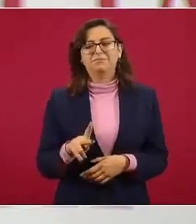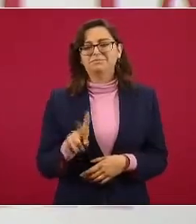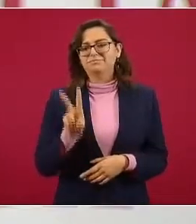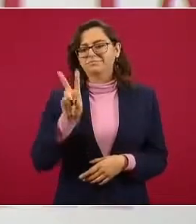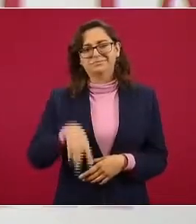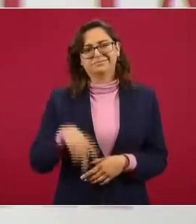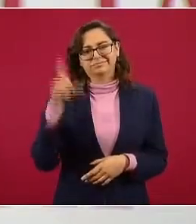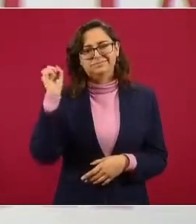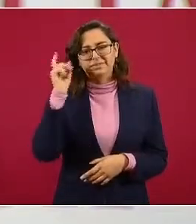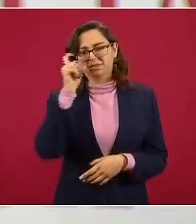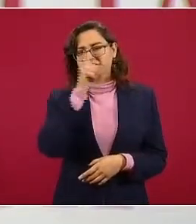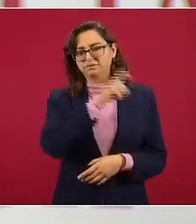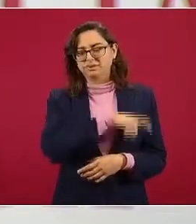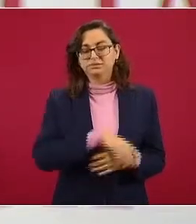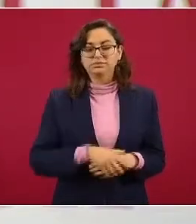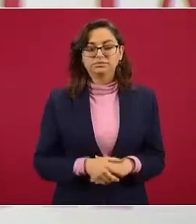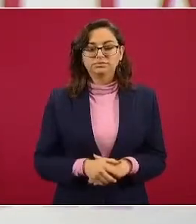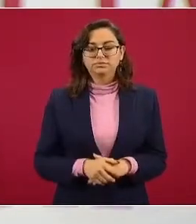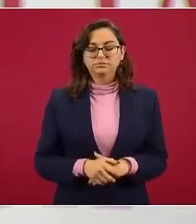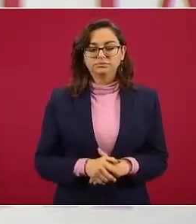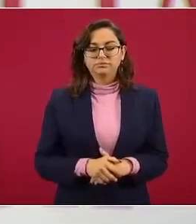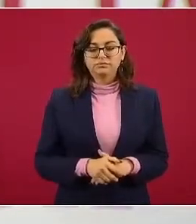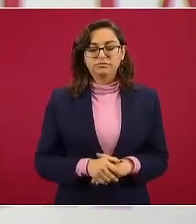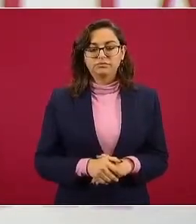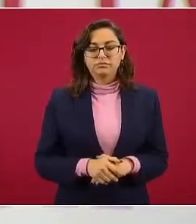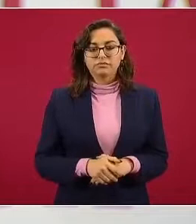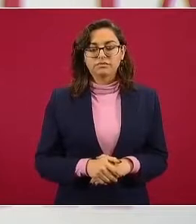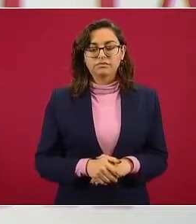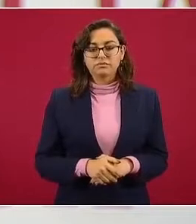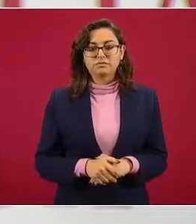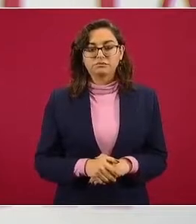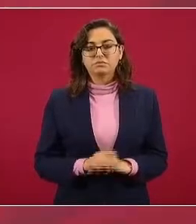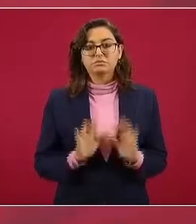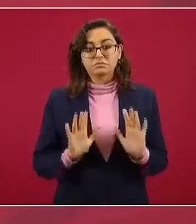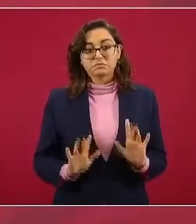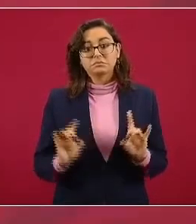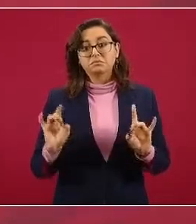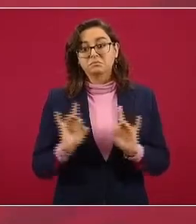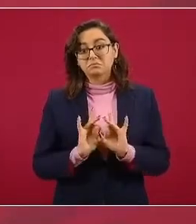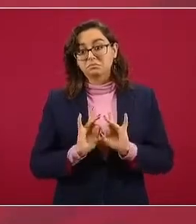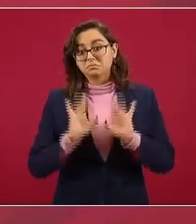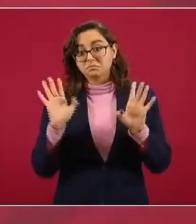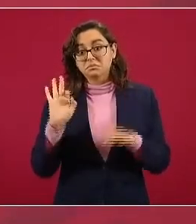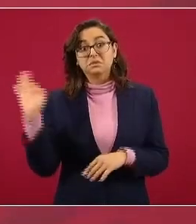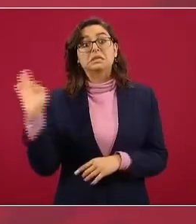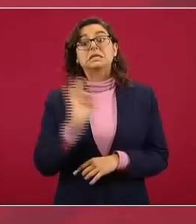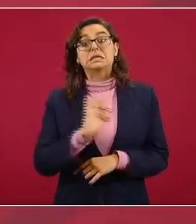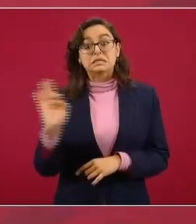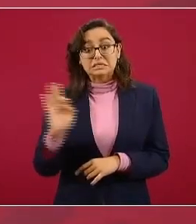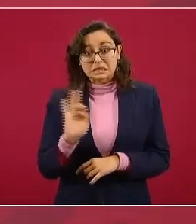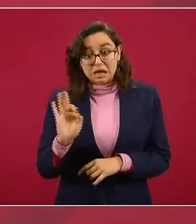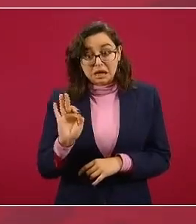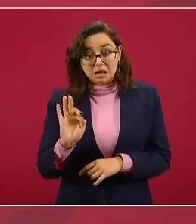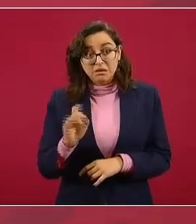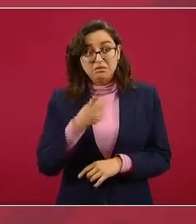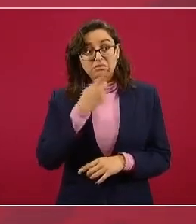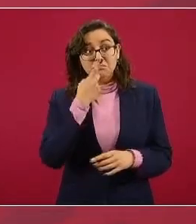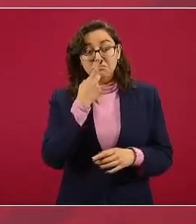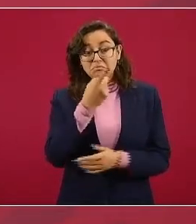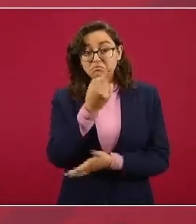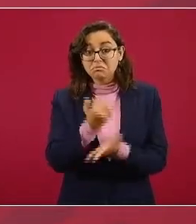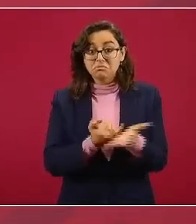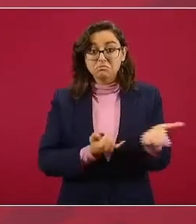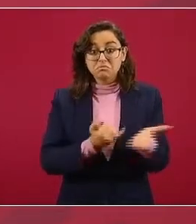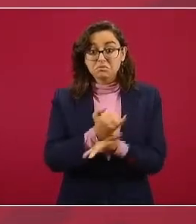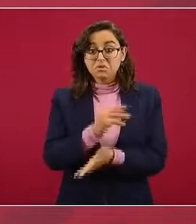muy improbable. Y bueno, si se llega a dar, ya le diría yo algunas de las cosas que hemos pensado, pero hoy por hoy es